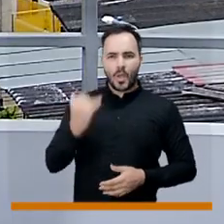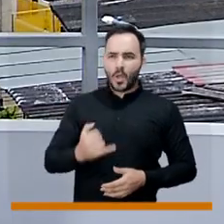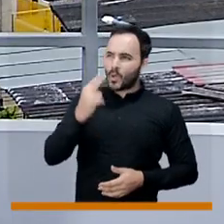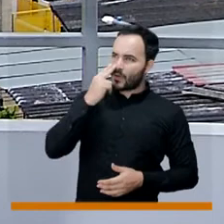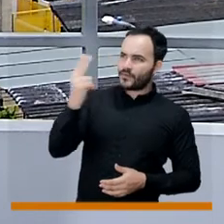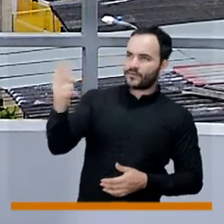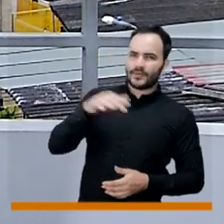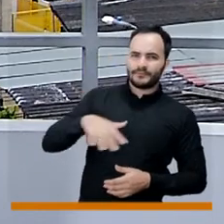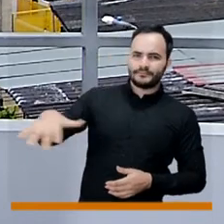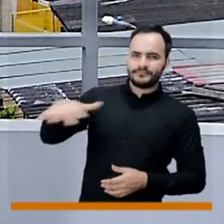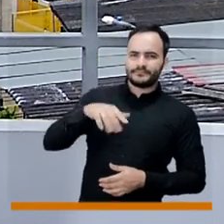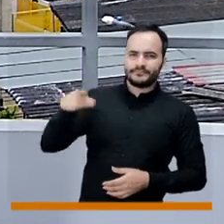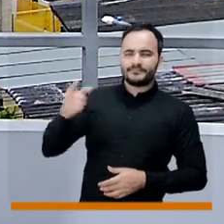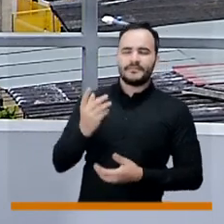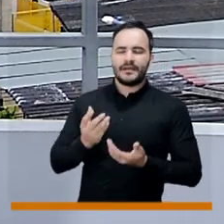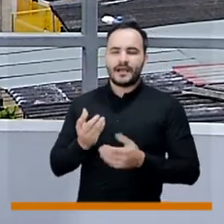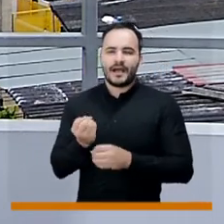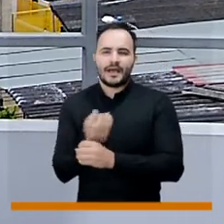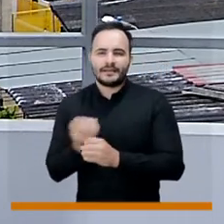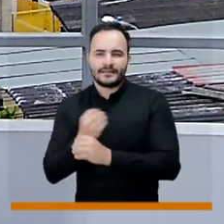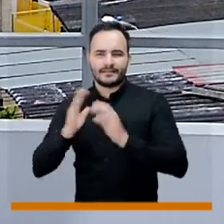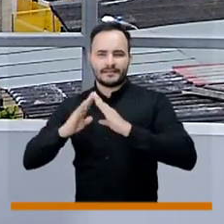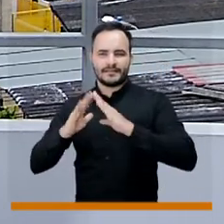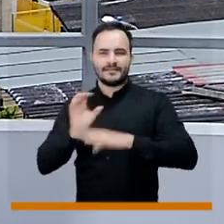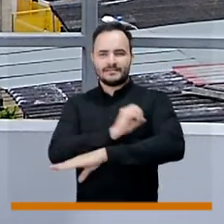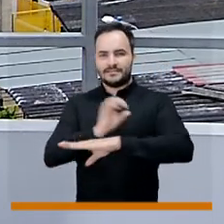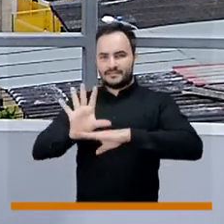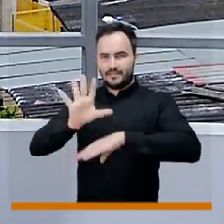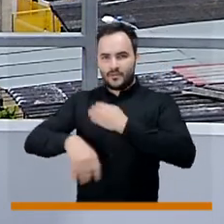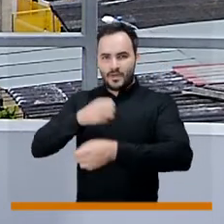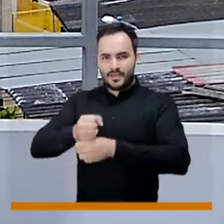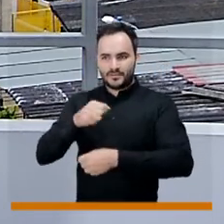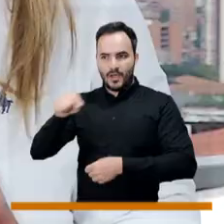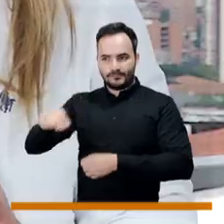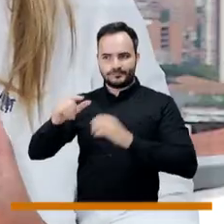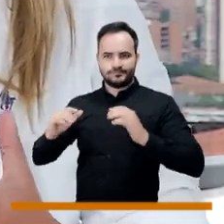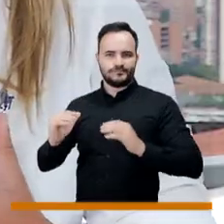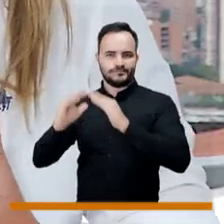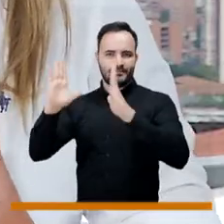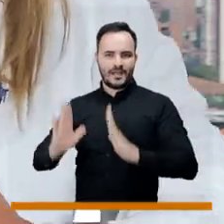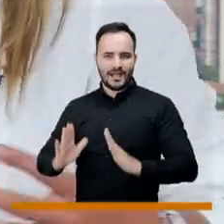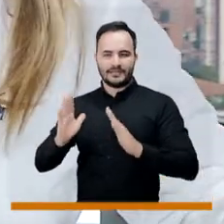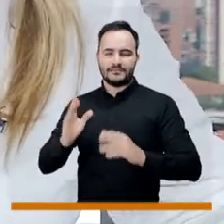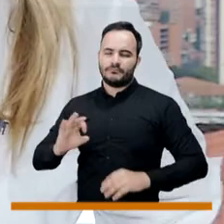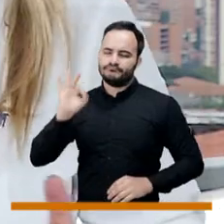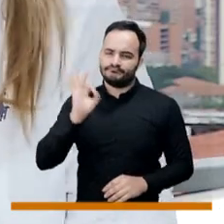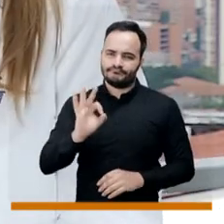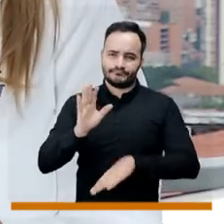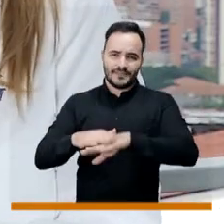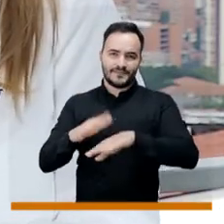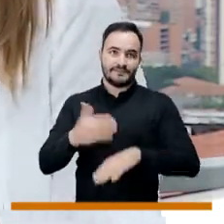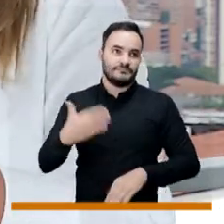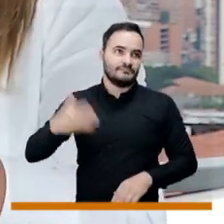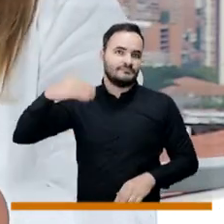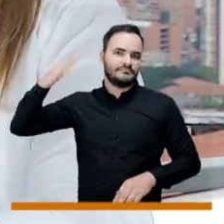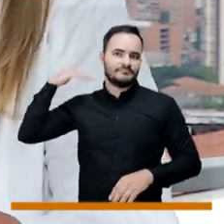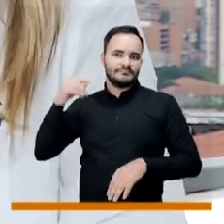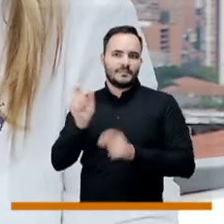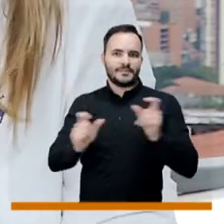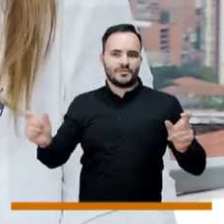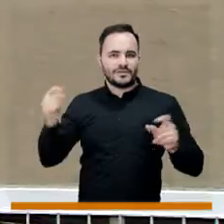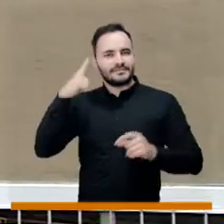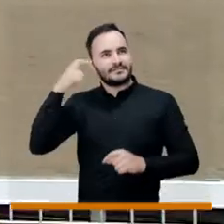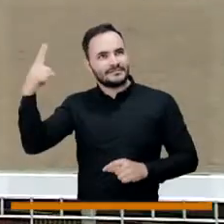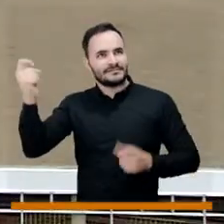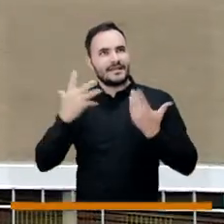hoy es la construcción del jardín infantil buen comienzo un jardín infantil que ha sido sueño desde hace muchísimos